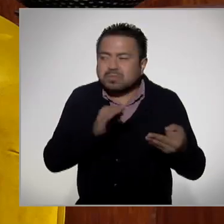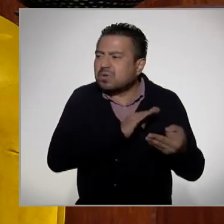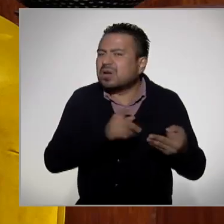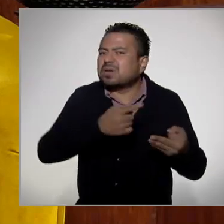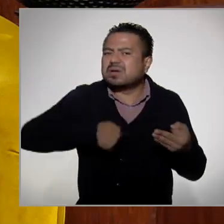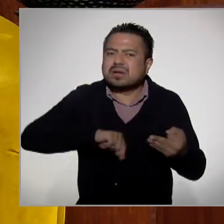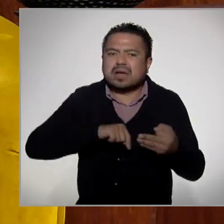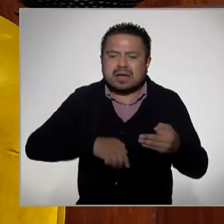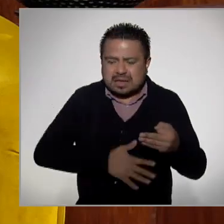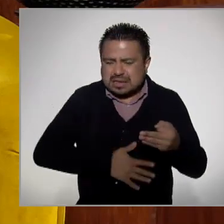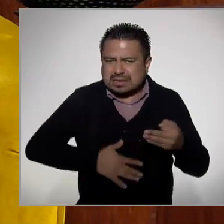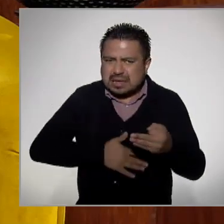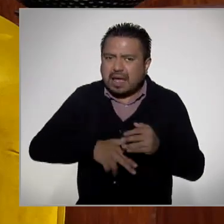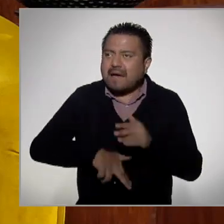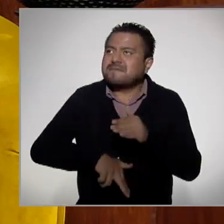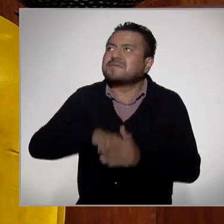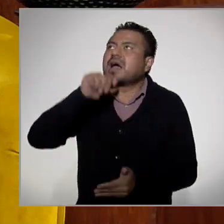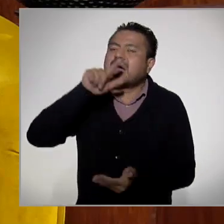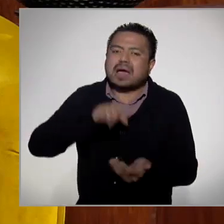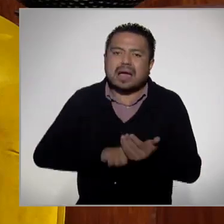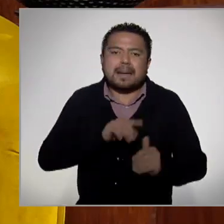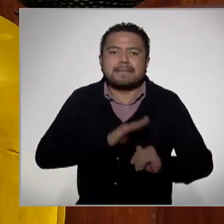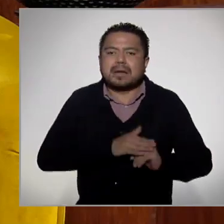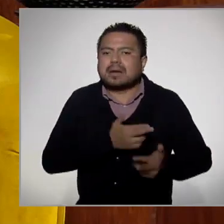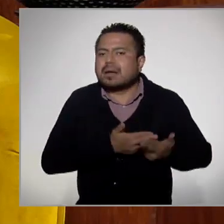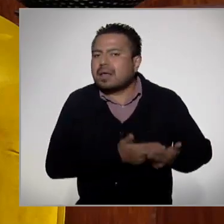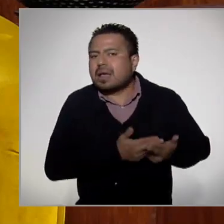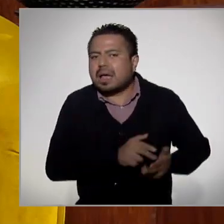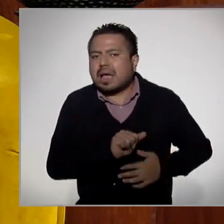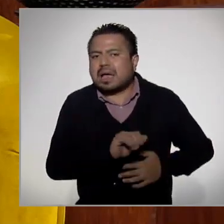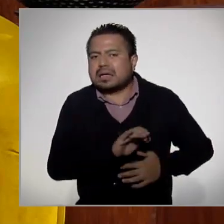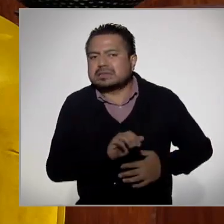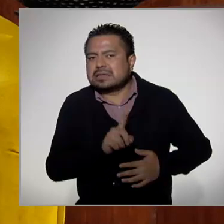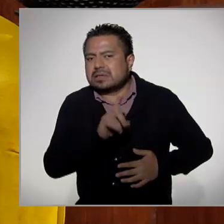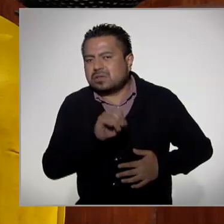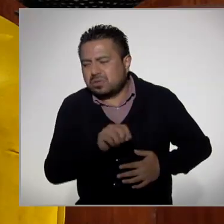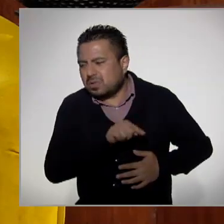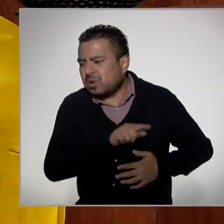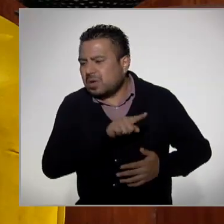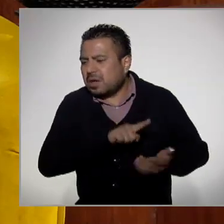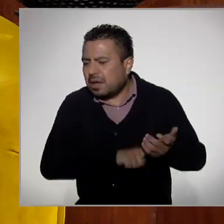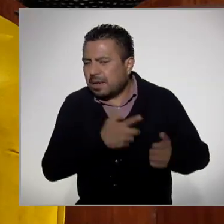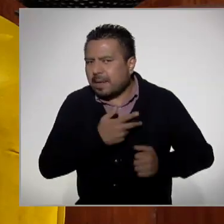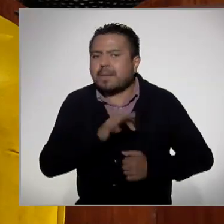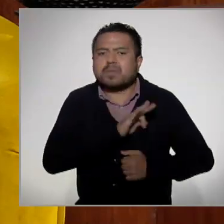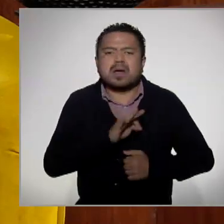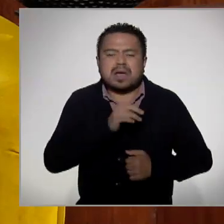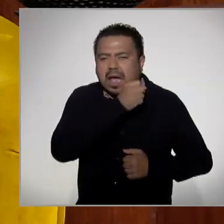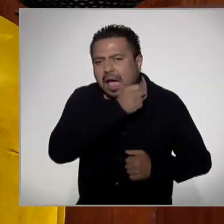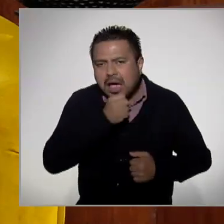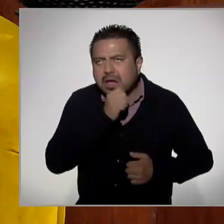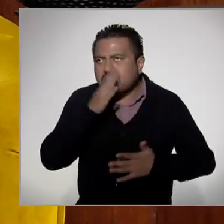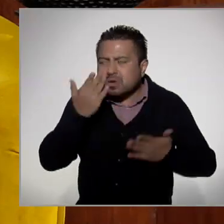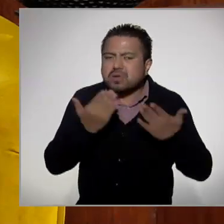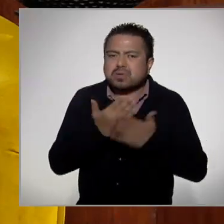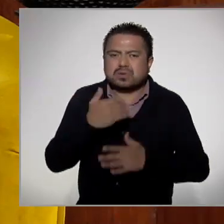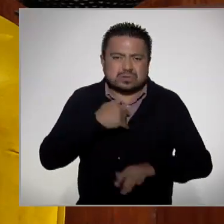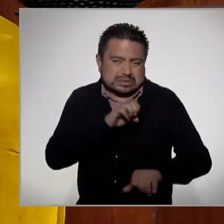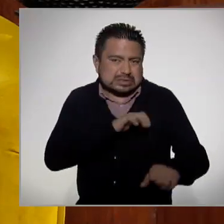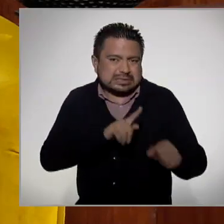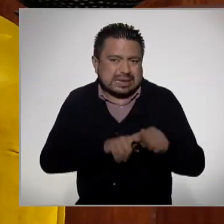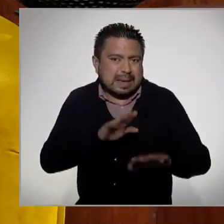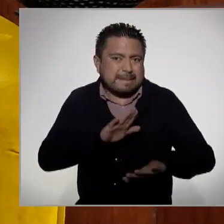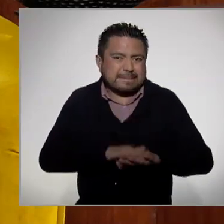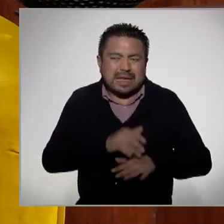cuando el estómago está vacío que el estómago es cuando más segrega activación entonces puede ser en ayuno yo en lo particular no sugiero